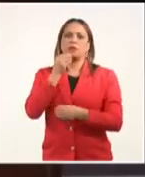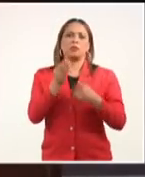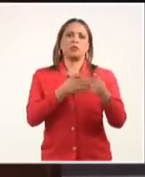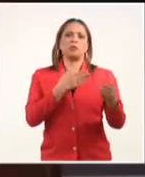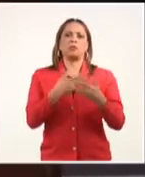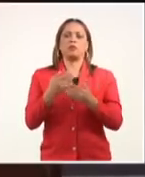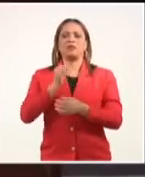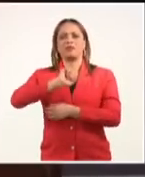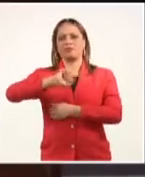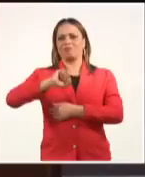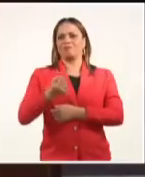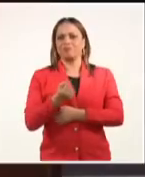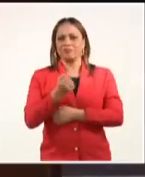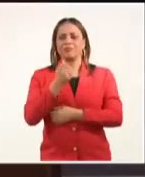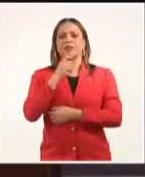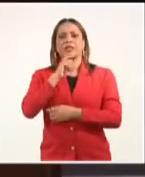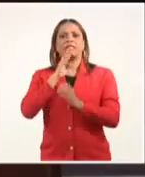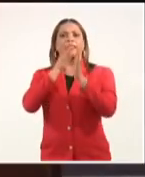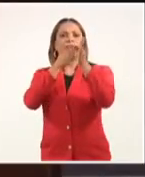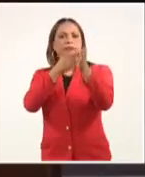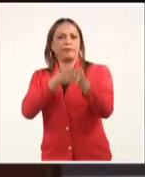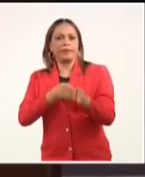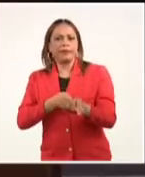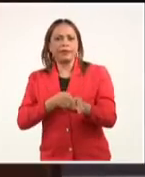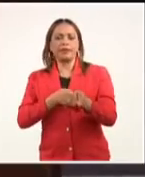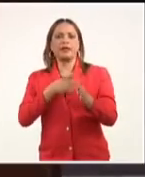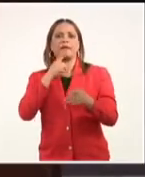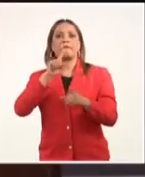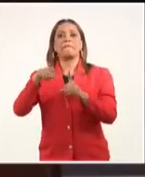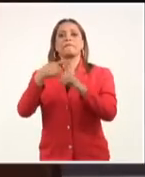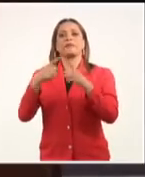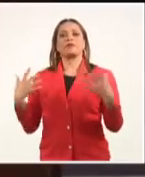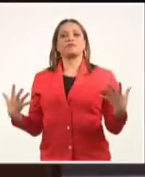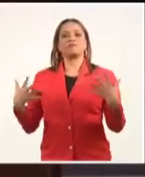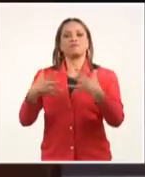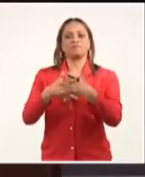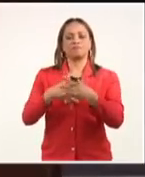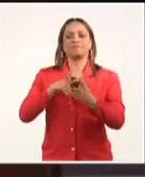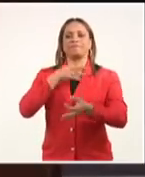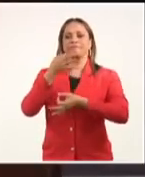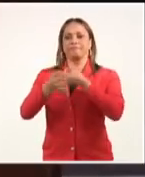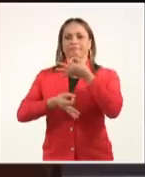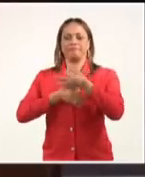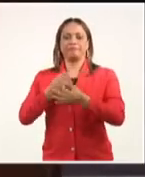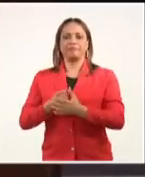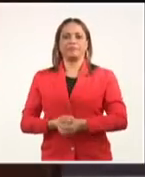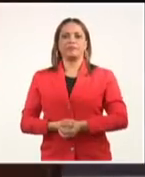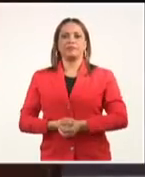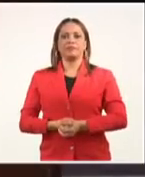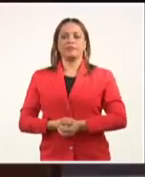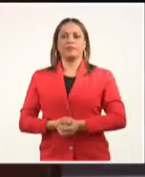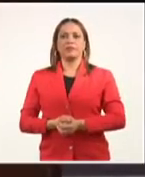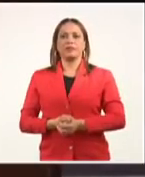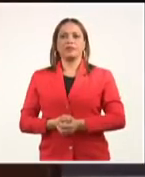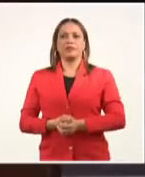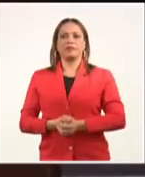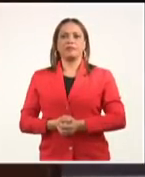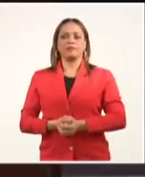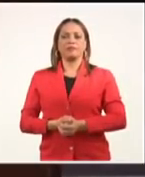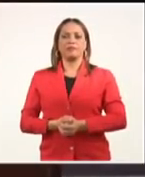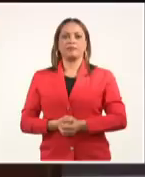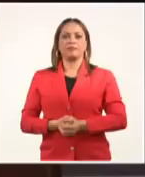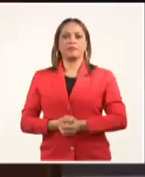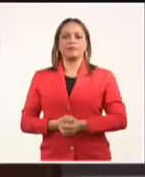exigencia, disciplina y unidad se requiere. No una unidad alcanzada a